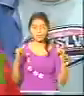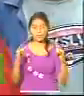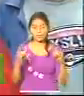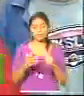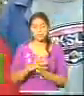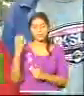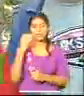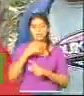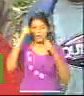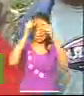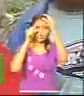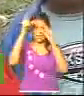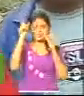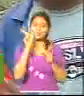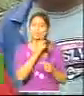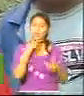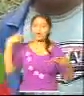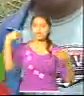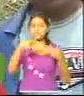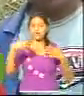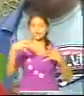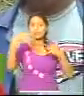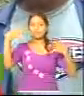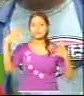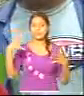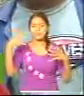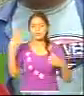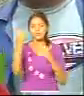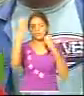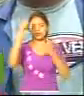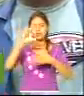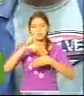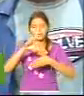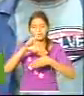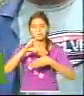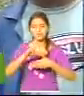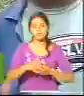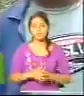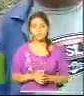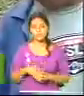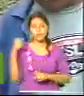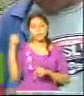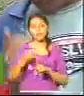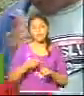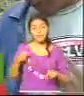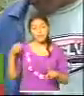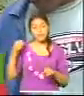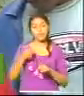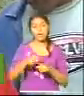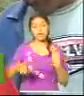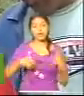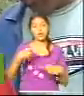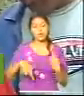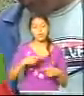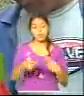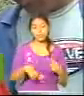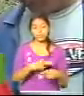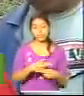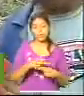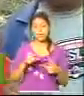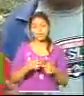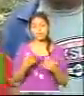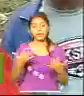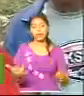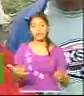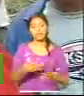Che Guevara, su nombre de un gran héroe latinoamericano que luchó por la revolución y que por